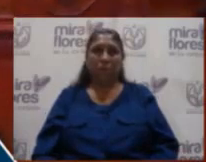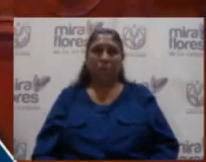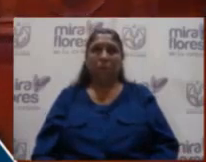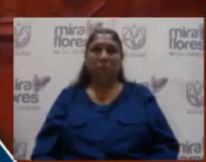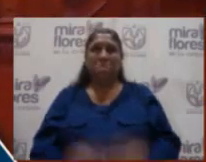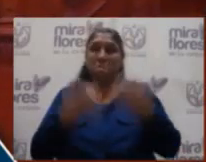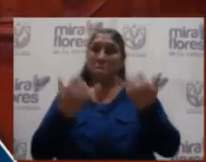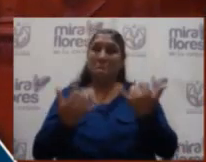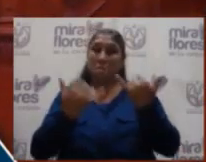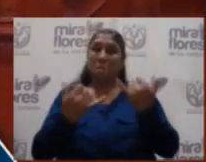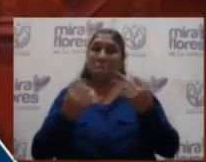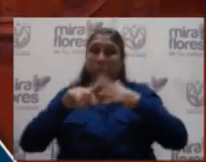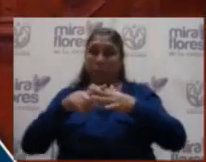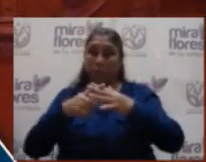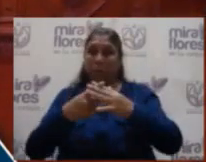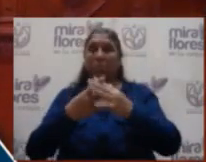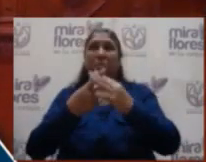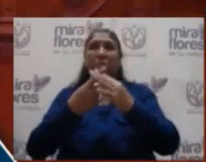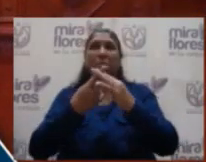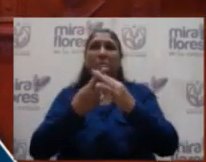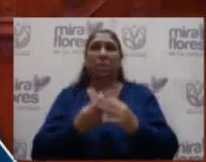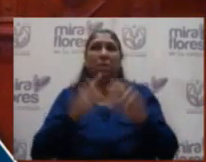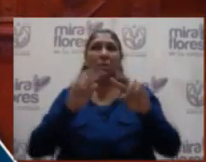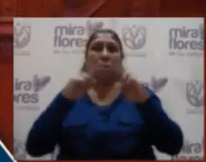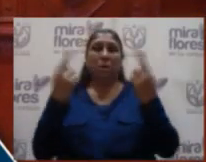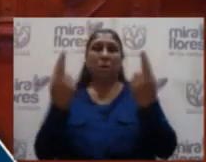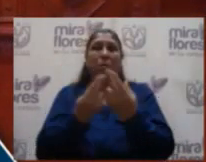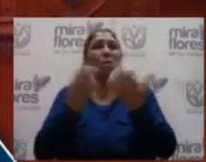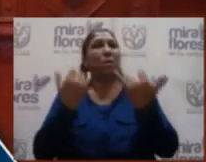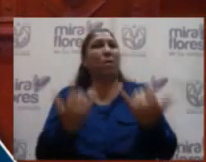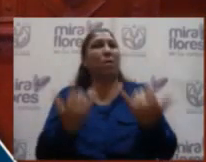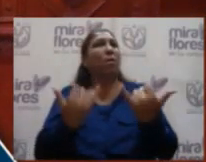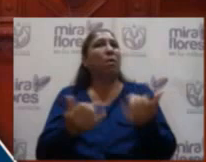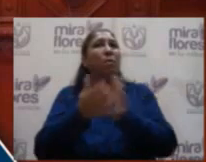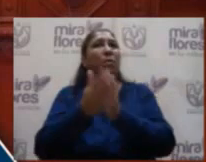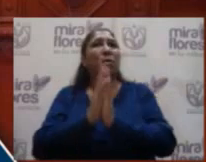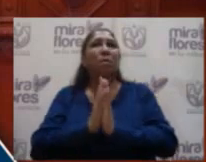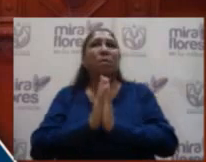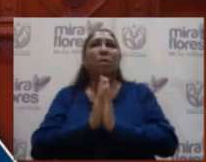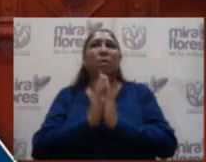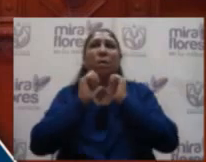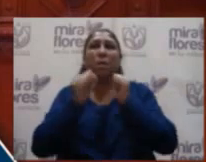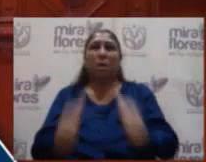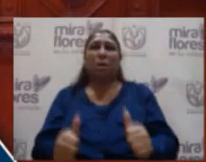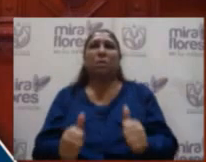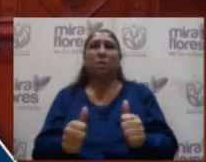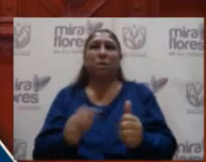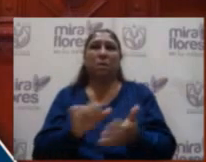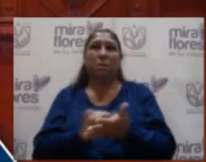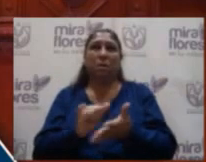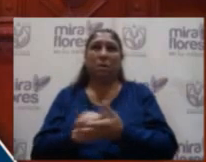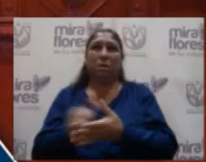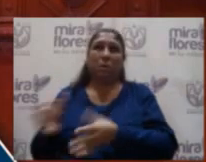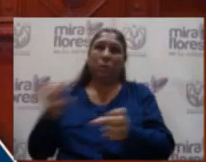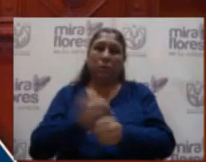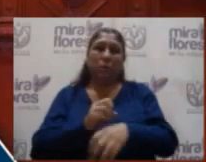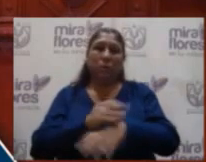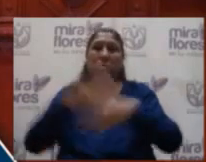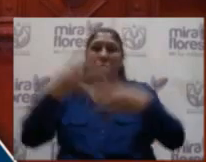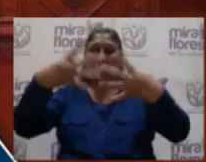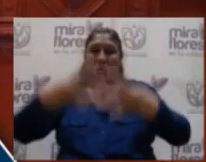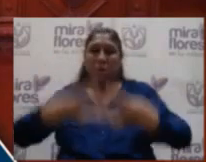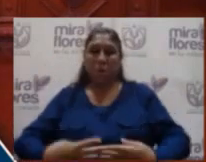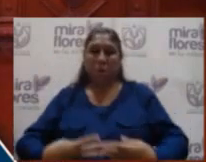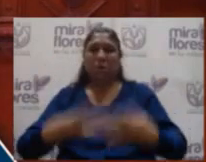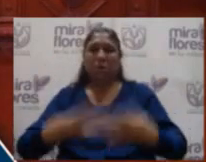Ahora sí, iniciamos la sesión de manera formal y le voy a pedir a nuestra secretaria general del Consejo que se sirva a pasar la lista del